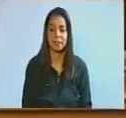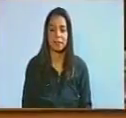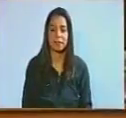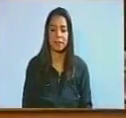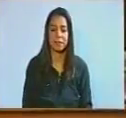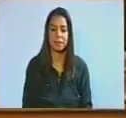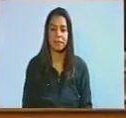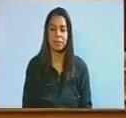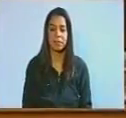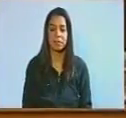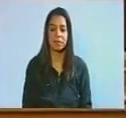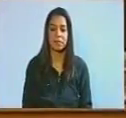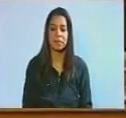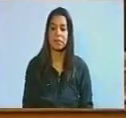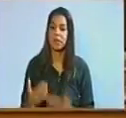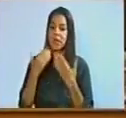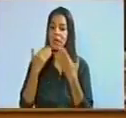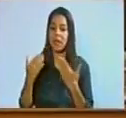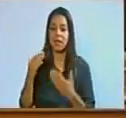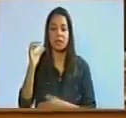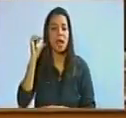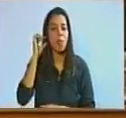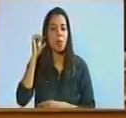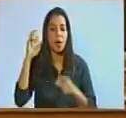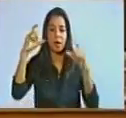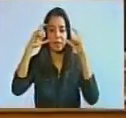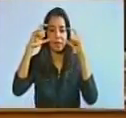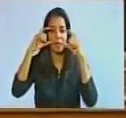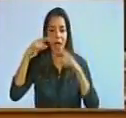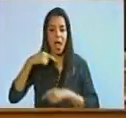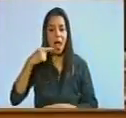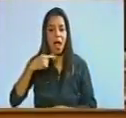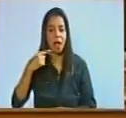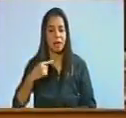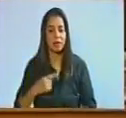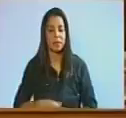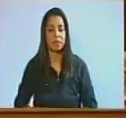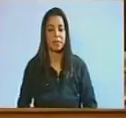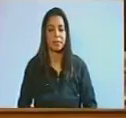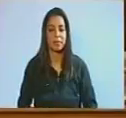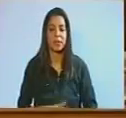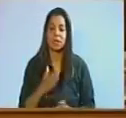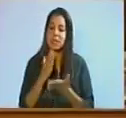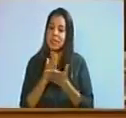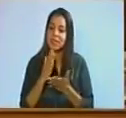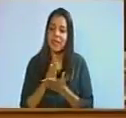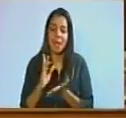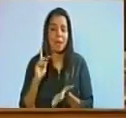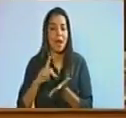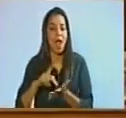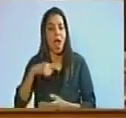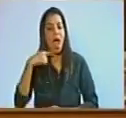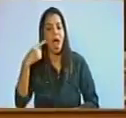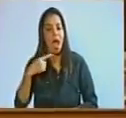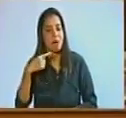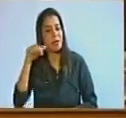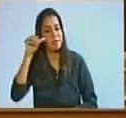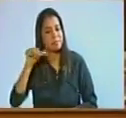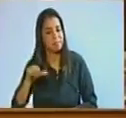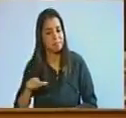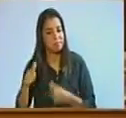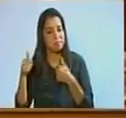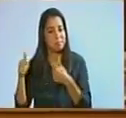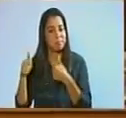Muchas gracias a la constituyente Elinor Cecín. Siempre pertinentes sus aportes, y desde